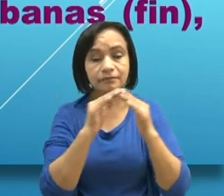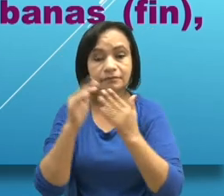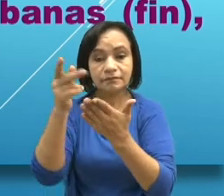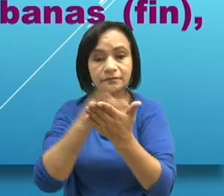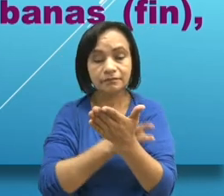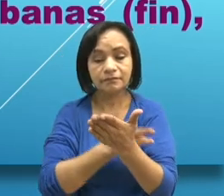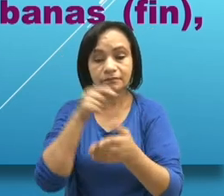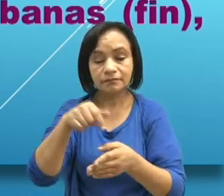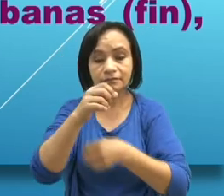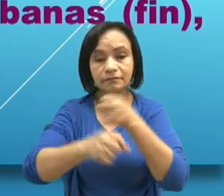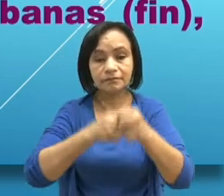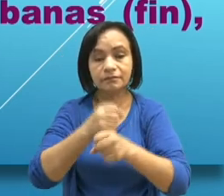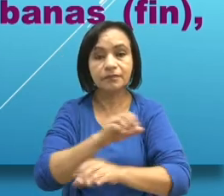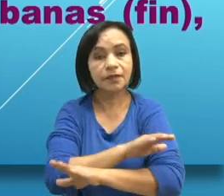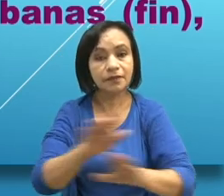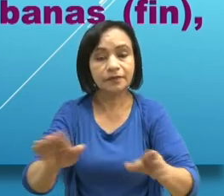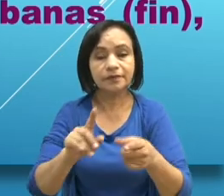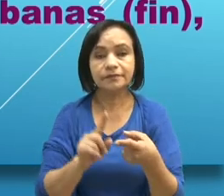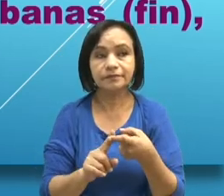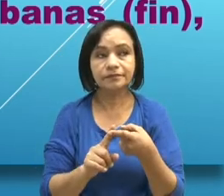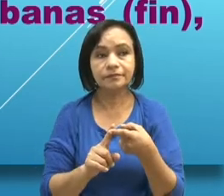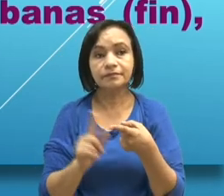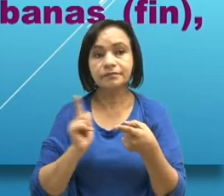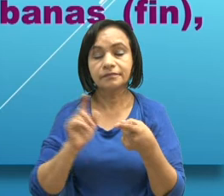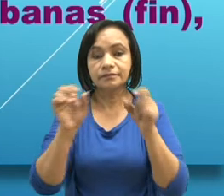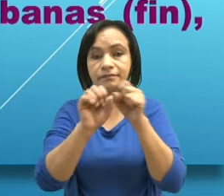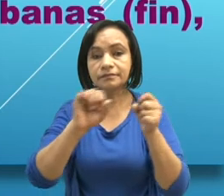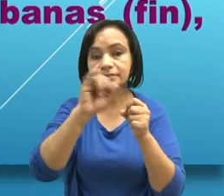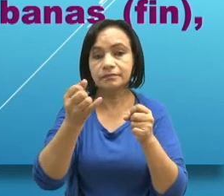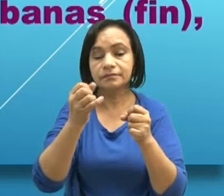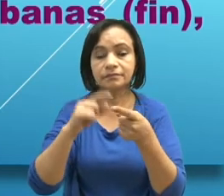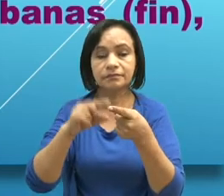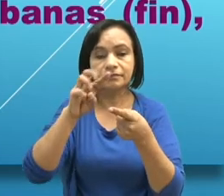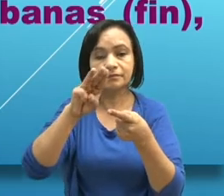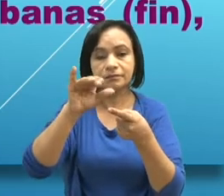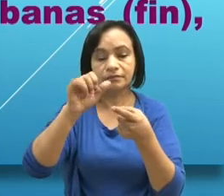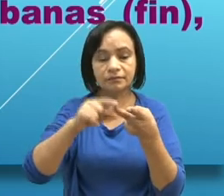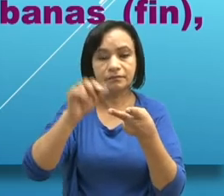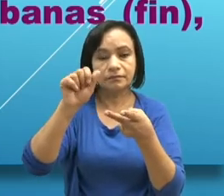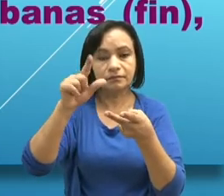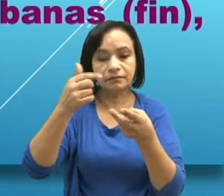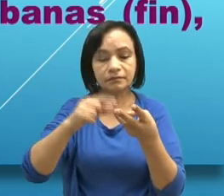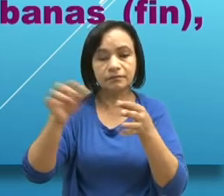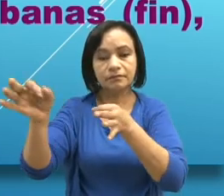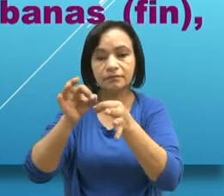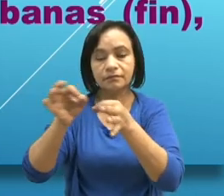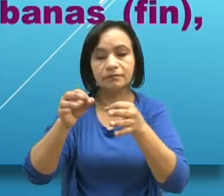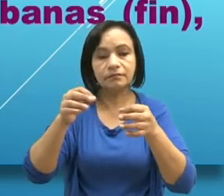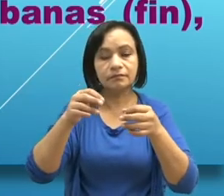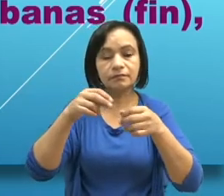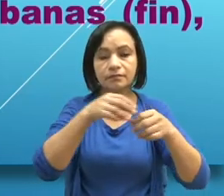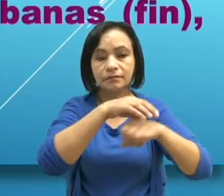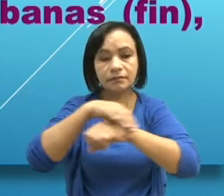lo vamos a finalizar este año. Entonces ahí tenemos San Juan del Sur, Moyogalpa, Altagracia, Nueva Guinea, Nandaime,